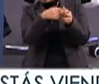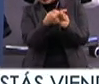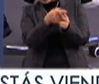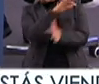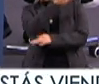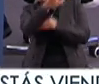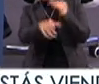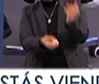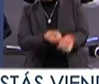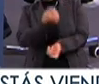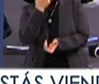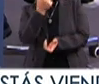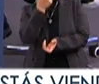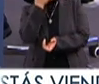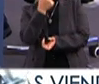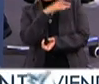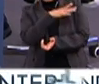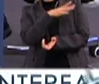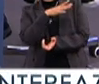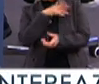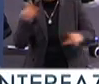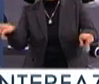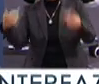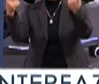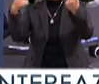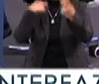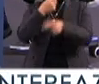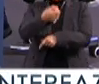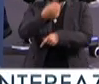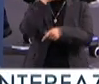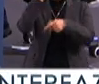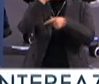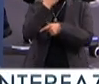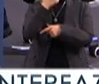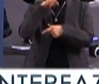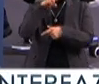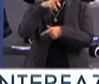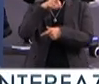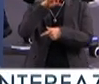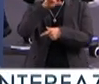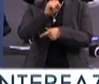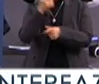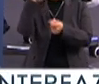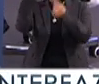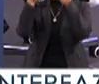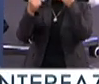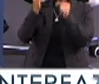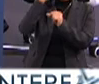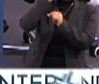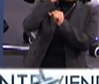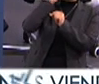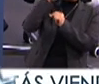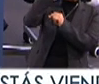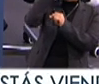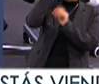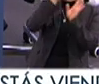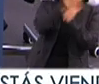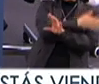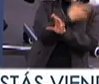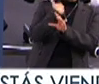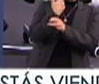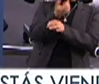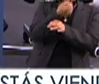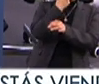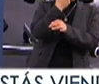todos los medicamentos que están en el mercado son medicamentos genéricos tal vez algunos que nos escuchan se acuerdan que antes los